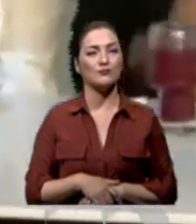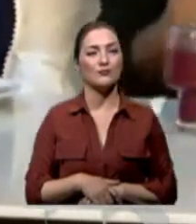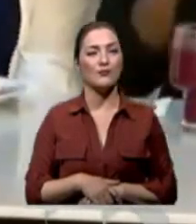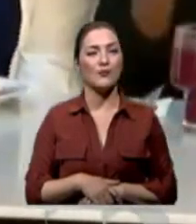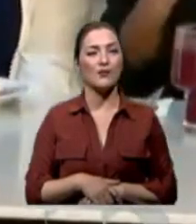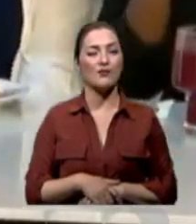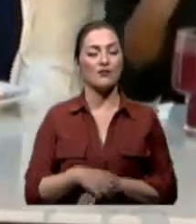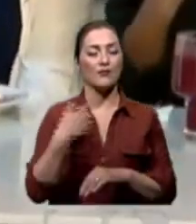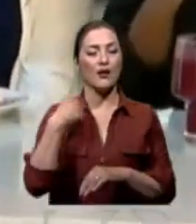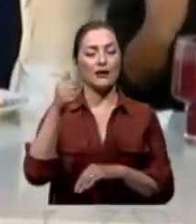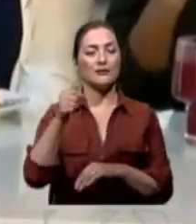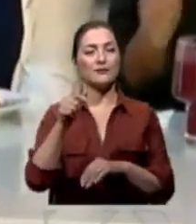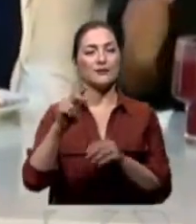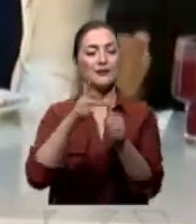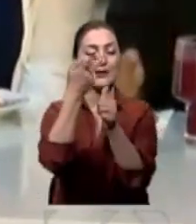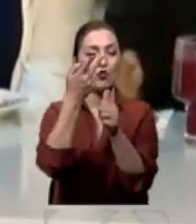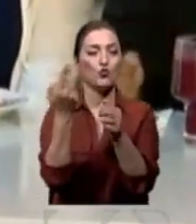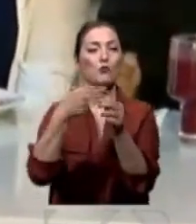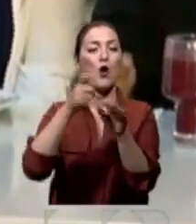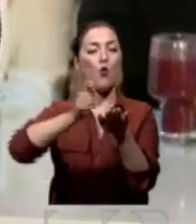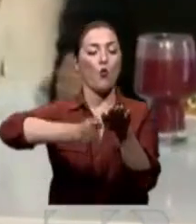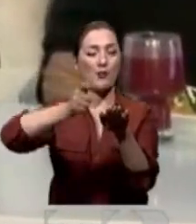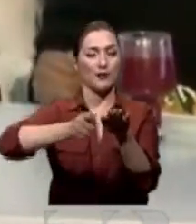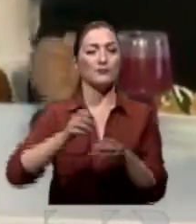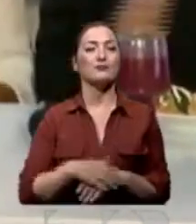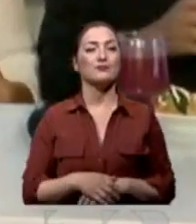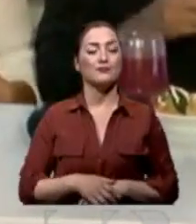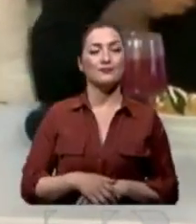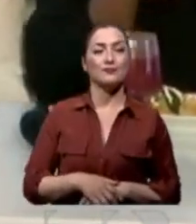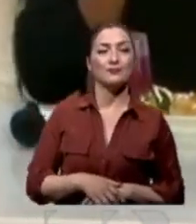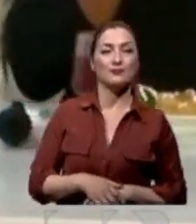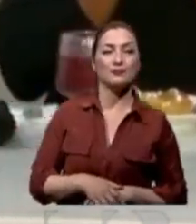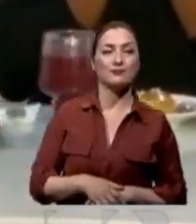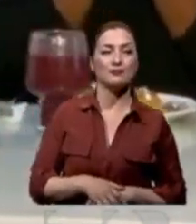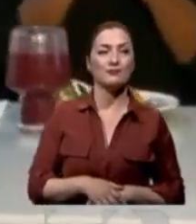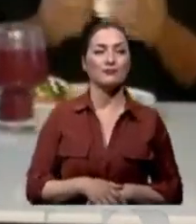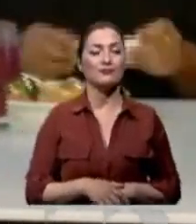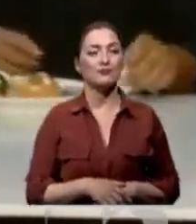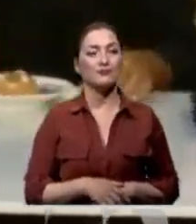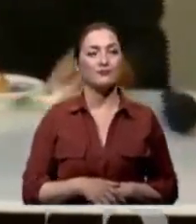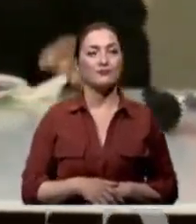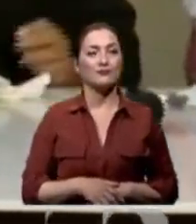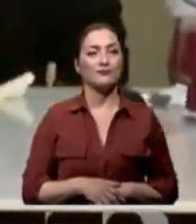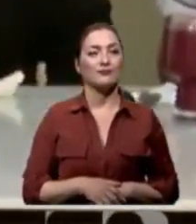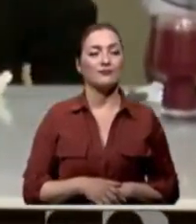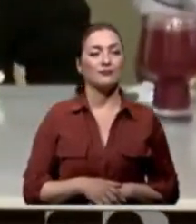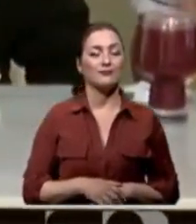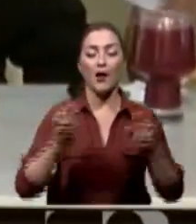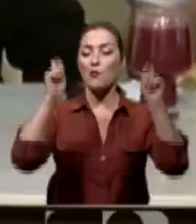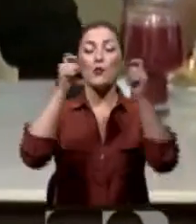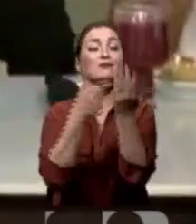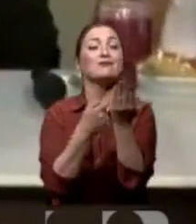por parte de nuestro segundo jurado, David Valle de Carichina, nunca más. Así que, ¿qué tal esas